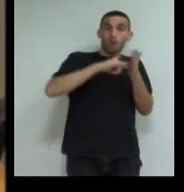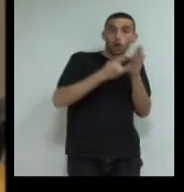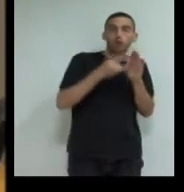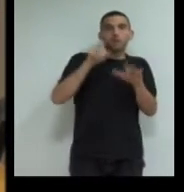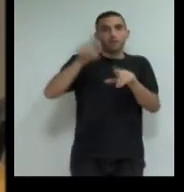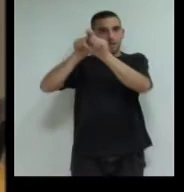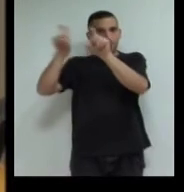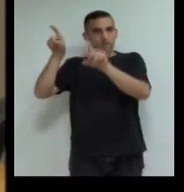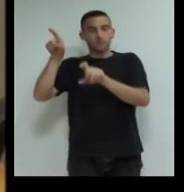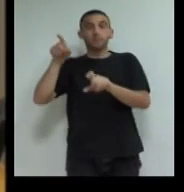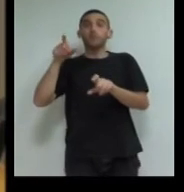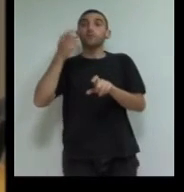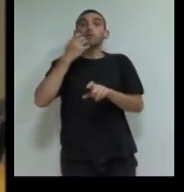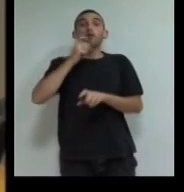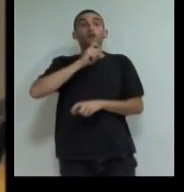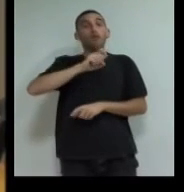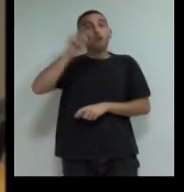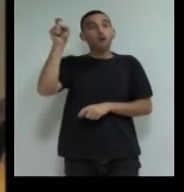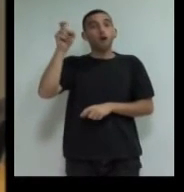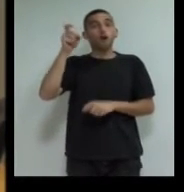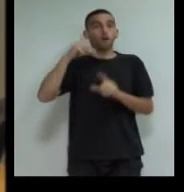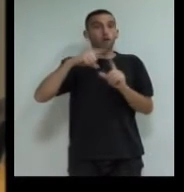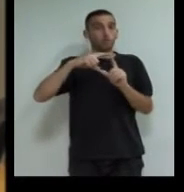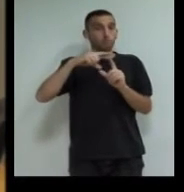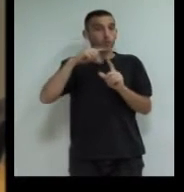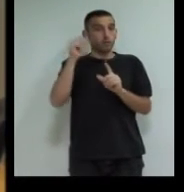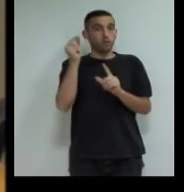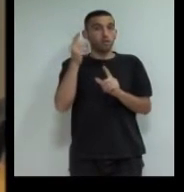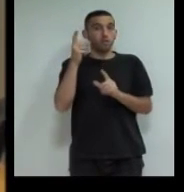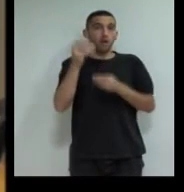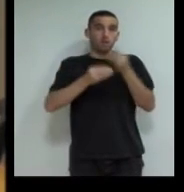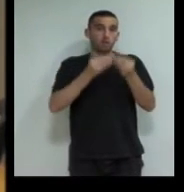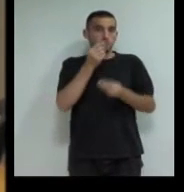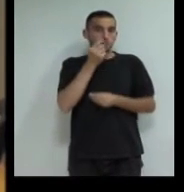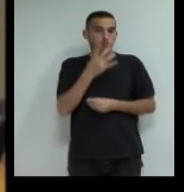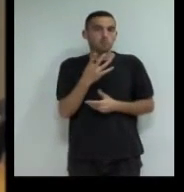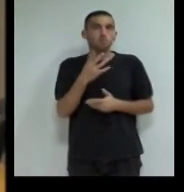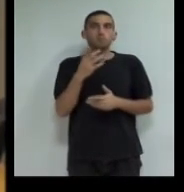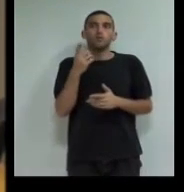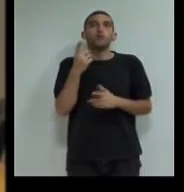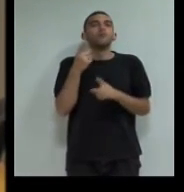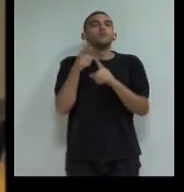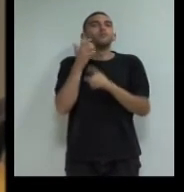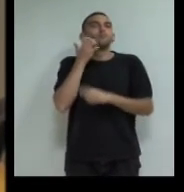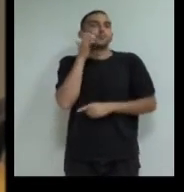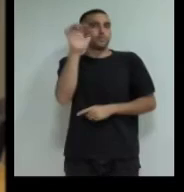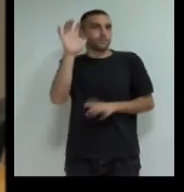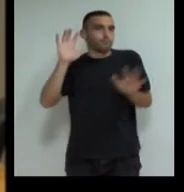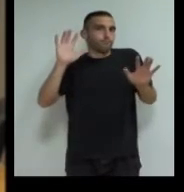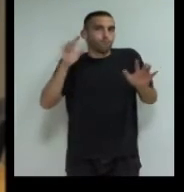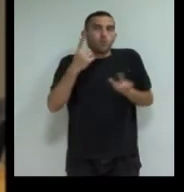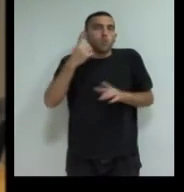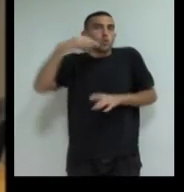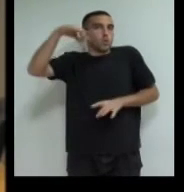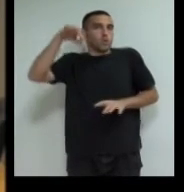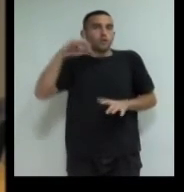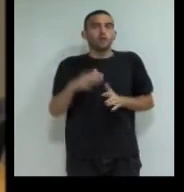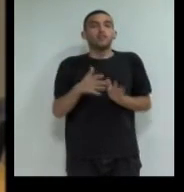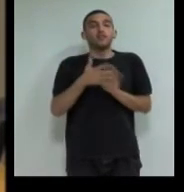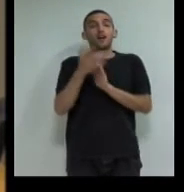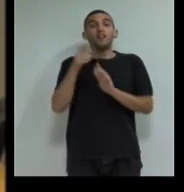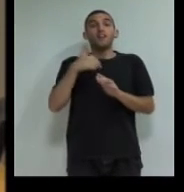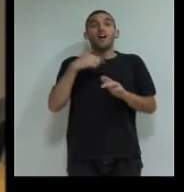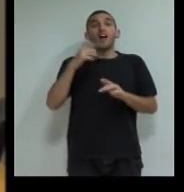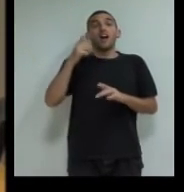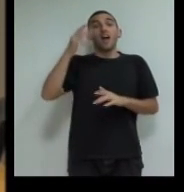desde el principio, pero es una rareza, es una rareza. Nosotros el proyecto de cine accesible, no es Navarra de